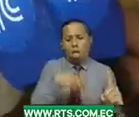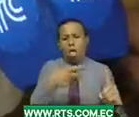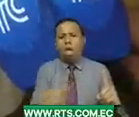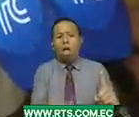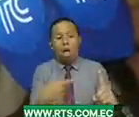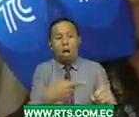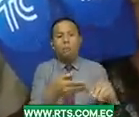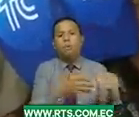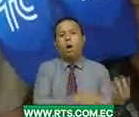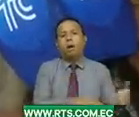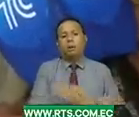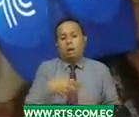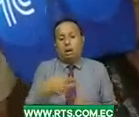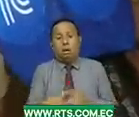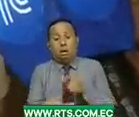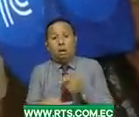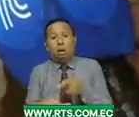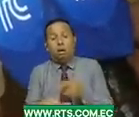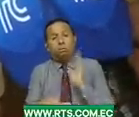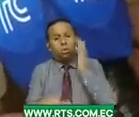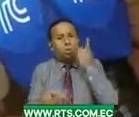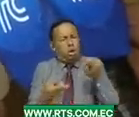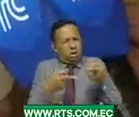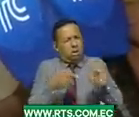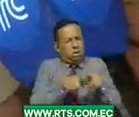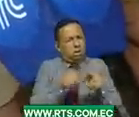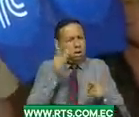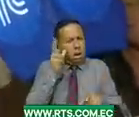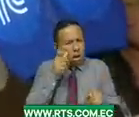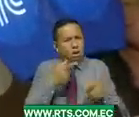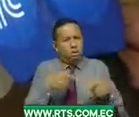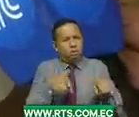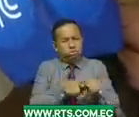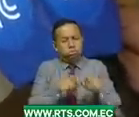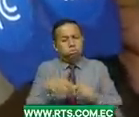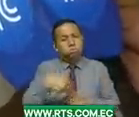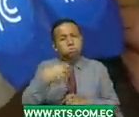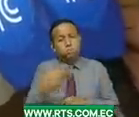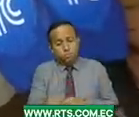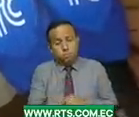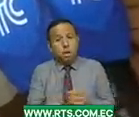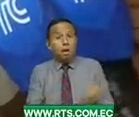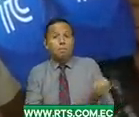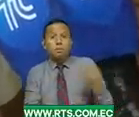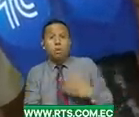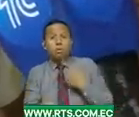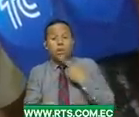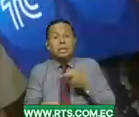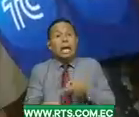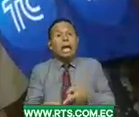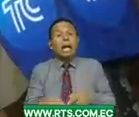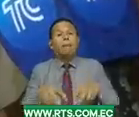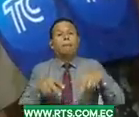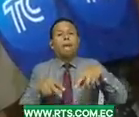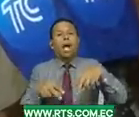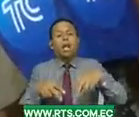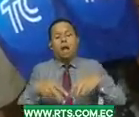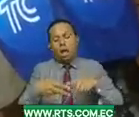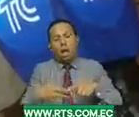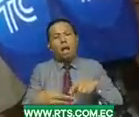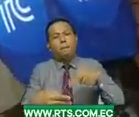Herida la cónyuge o la pareja de esta ciudadana, que también me mencionan o me informan que tiene heridas en las extremidades